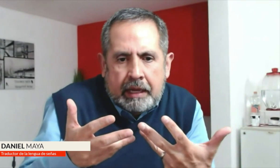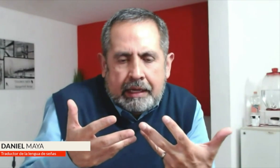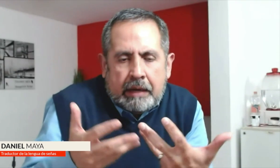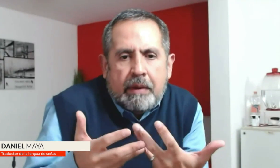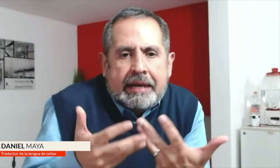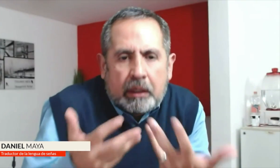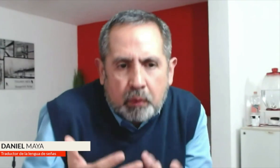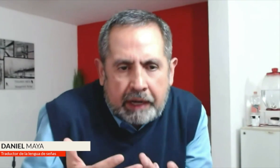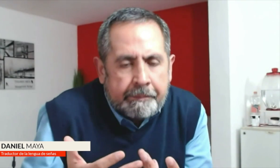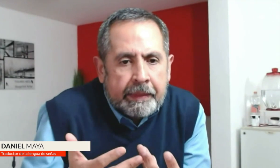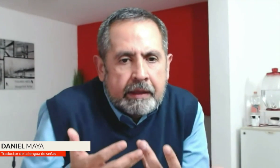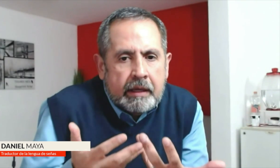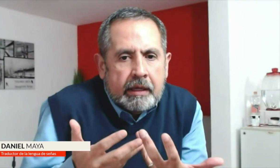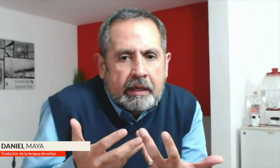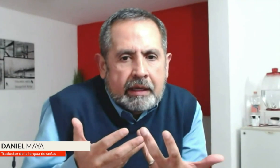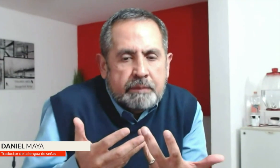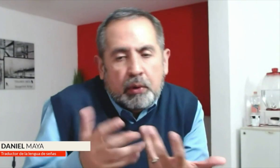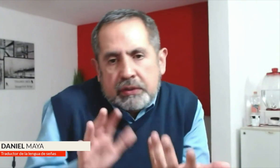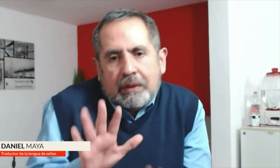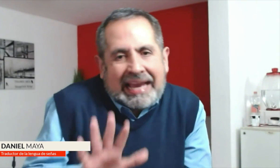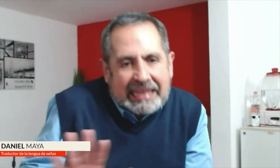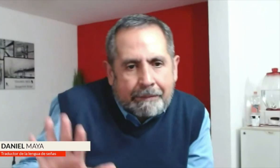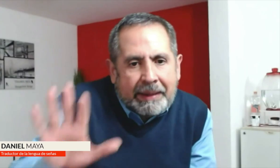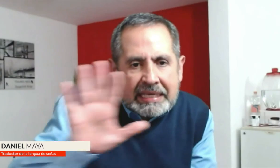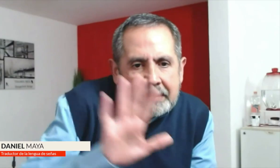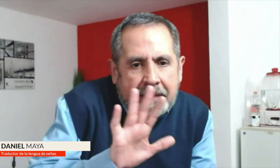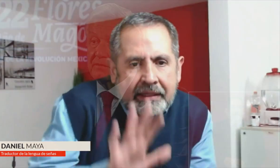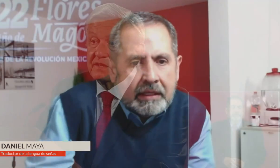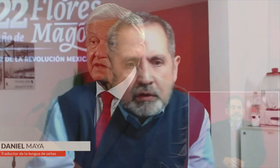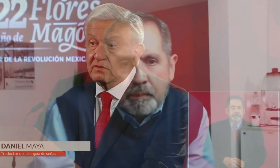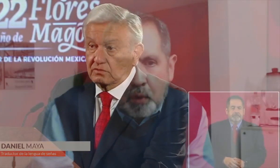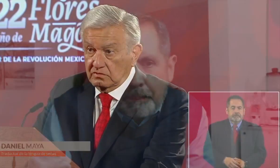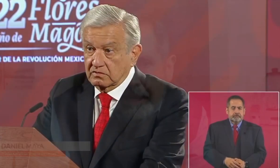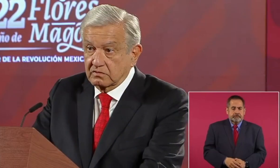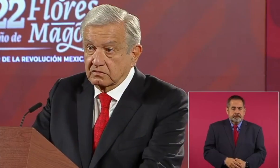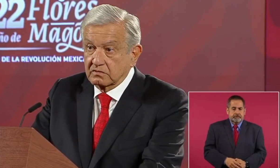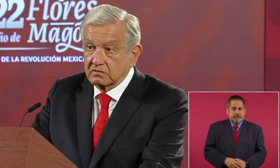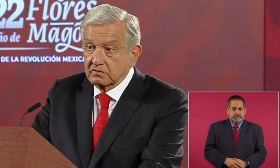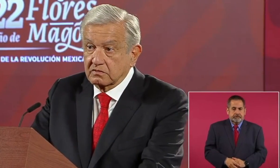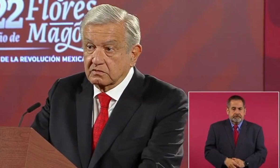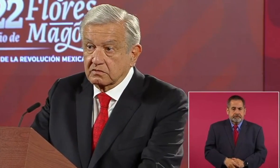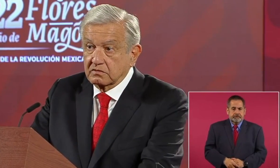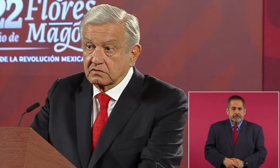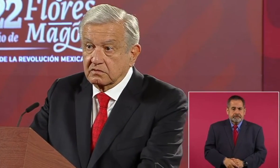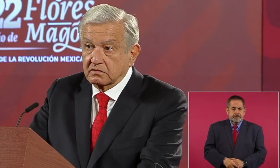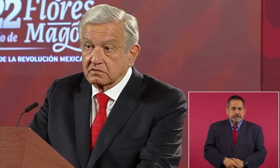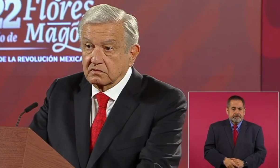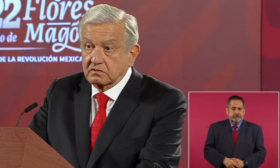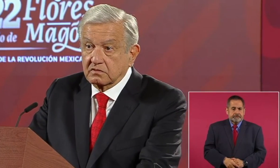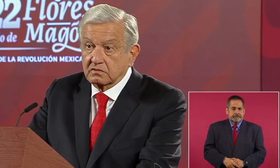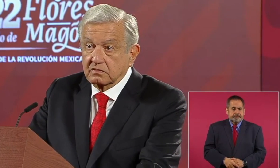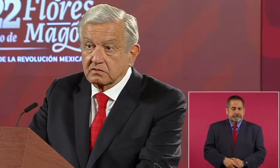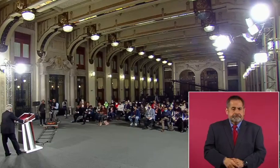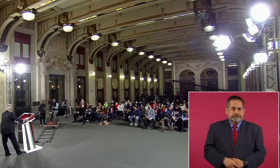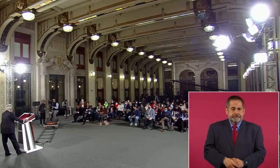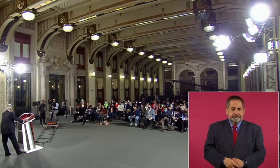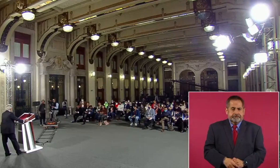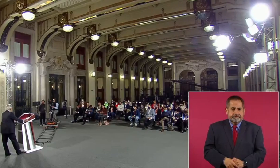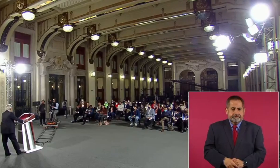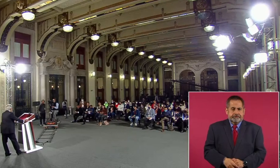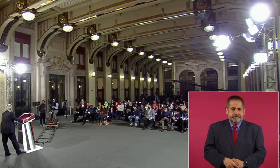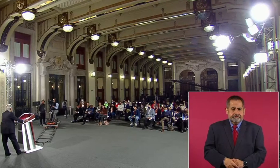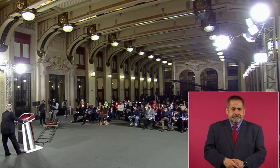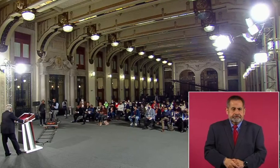Es una lengua natural. Es por eso que cada país va a tener su propia lengua de señas,